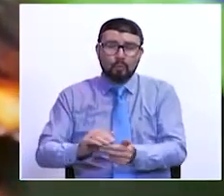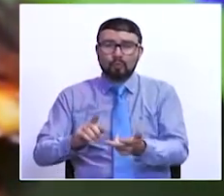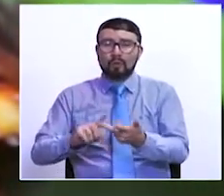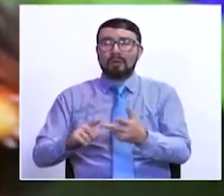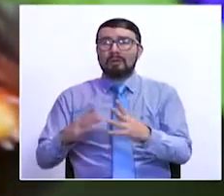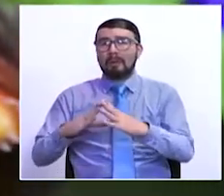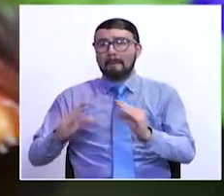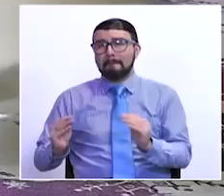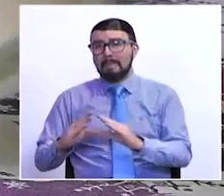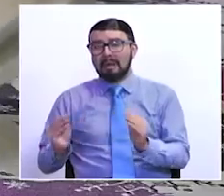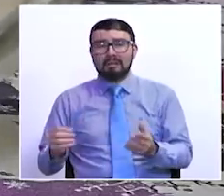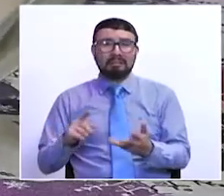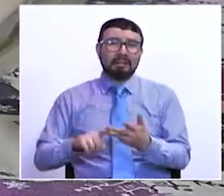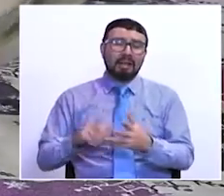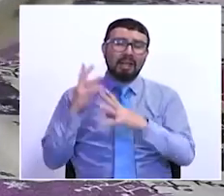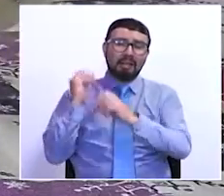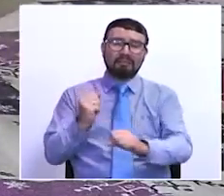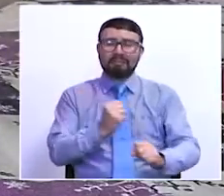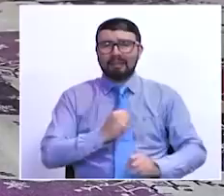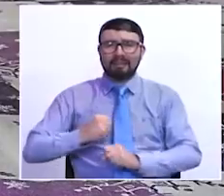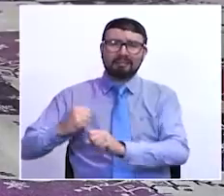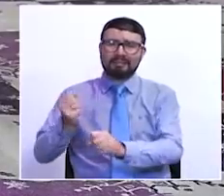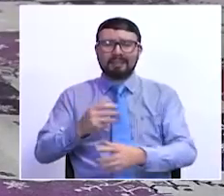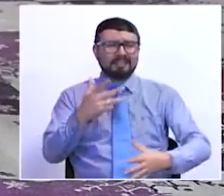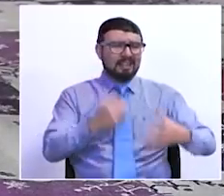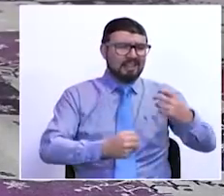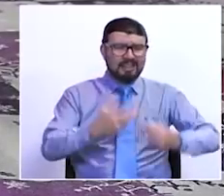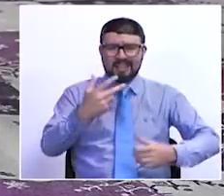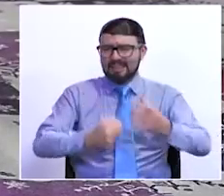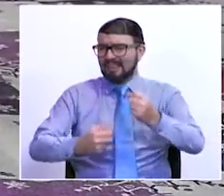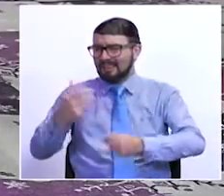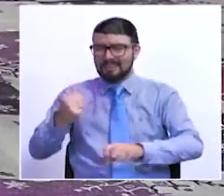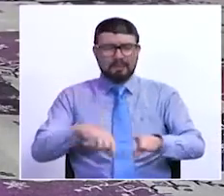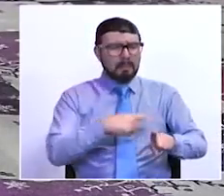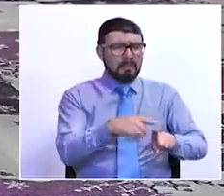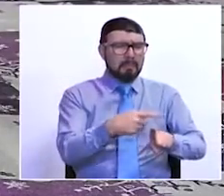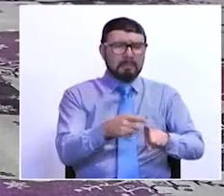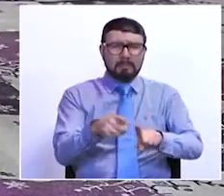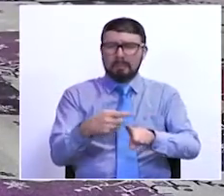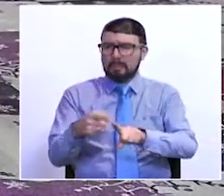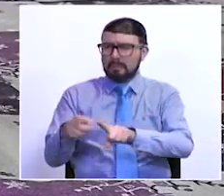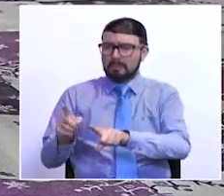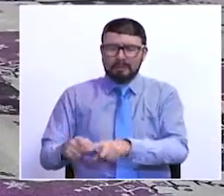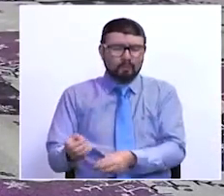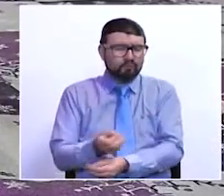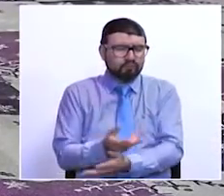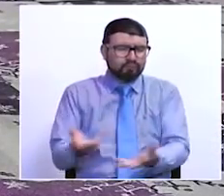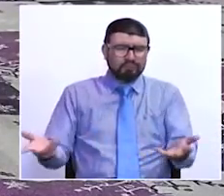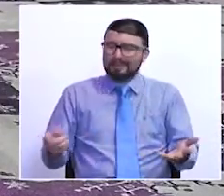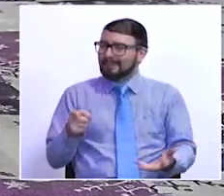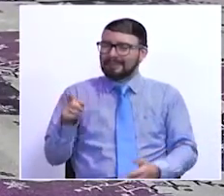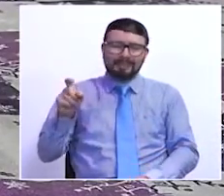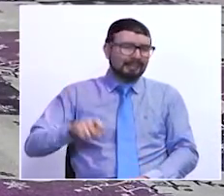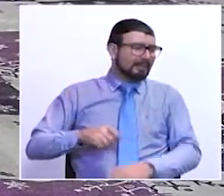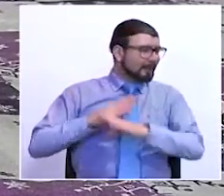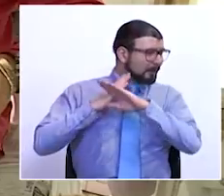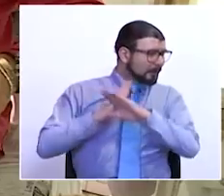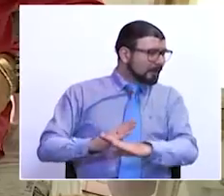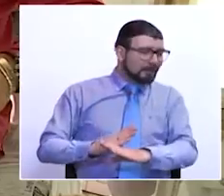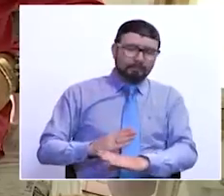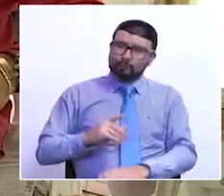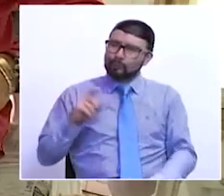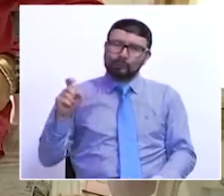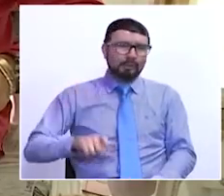natilla, muchos lácteos, todos los derivados de los lácteos, son alimentos que realmente no deberíamos consumirlos, pero que